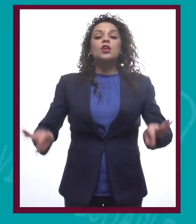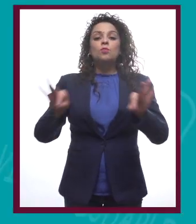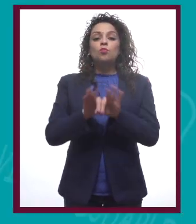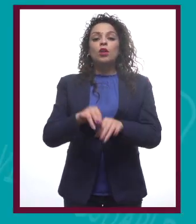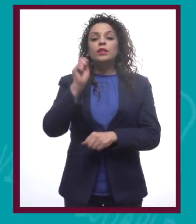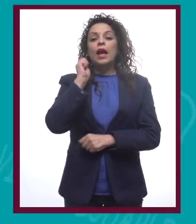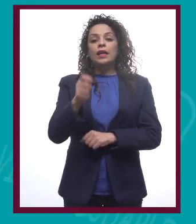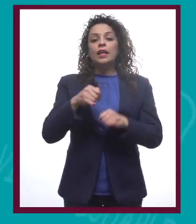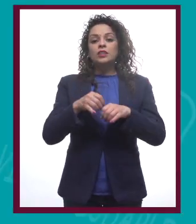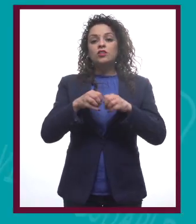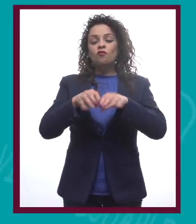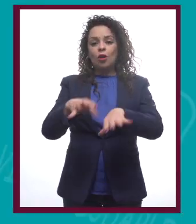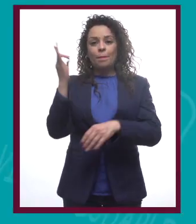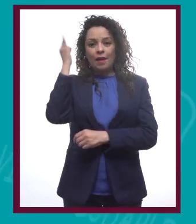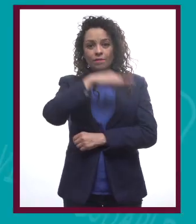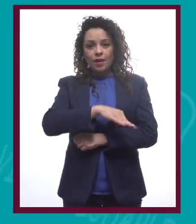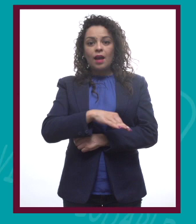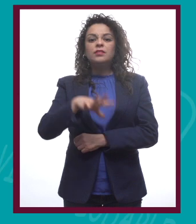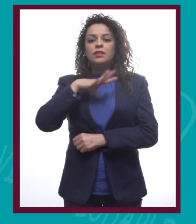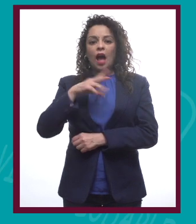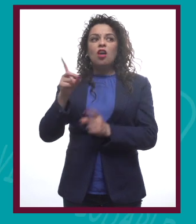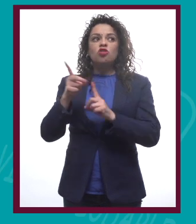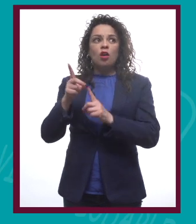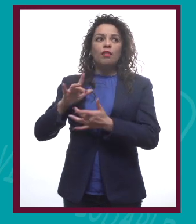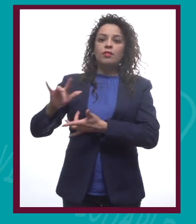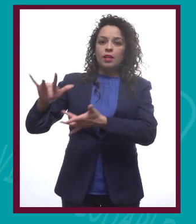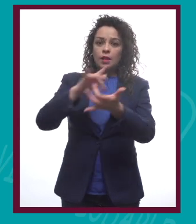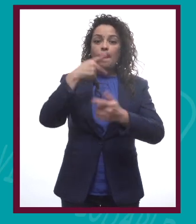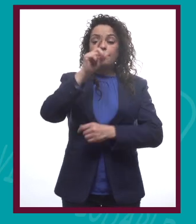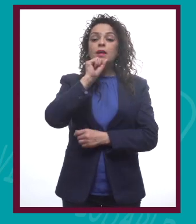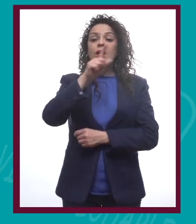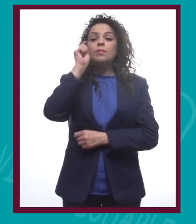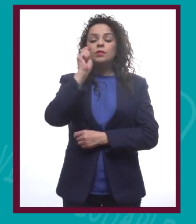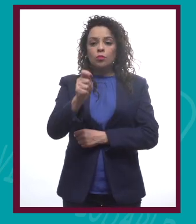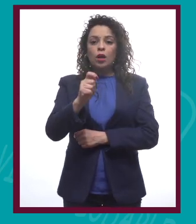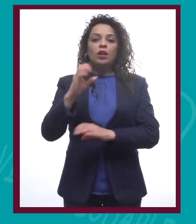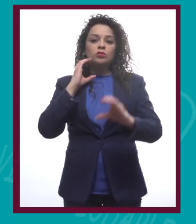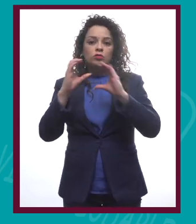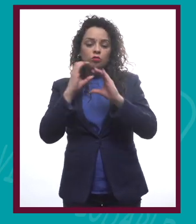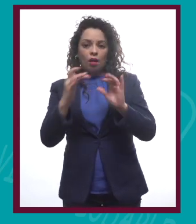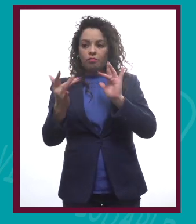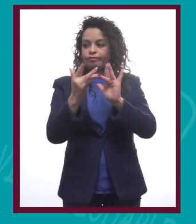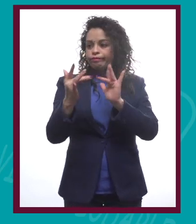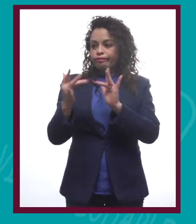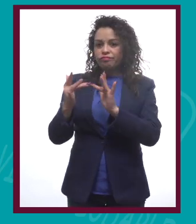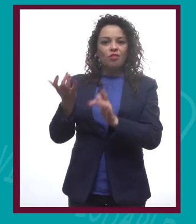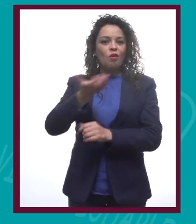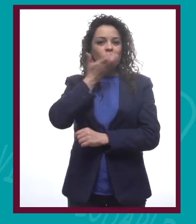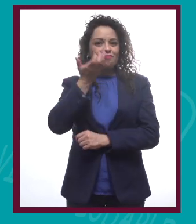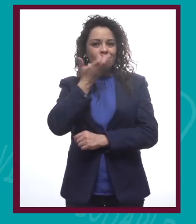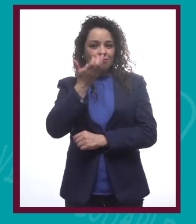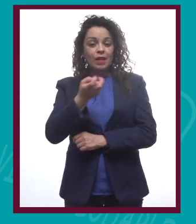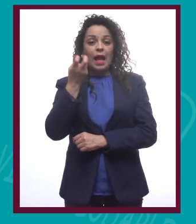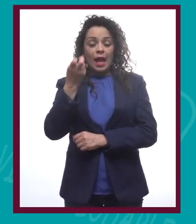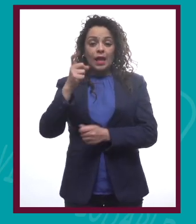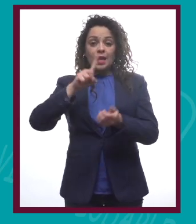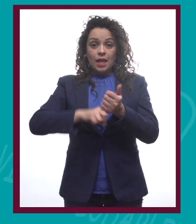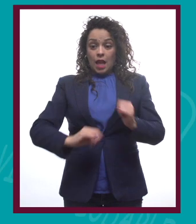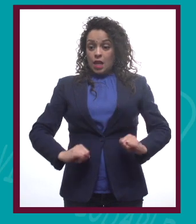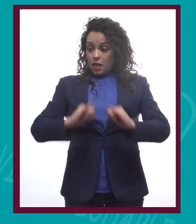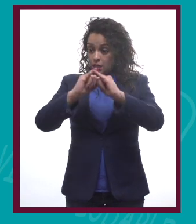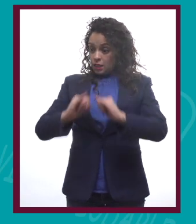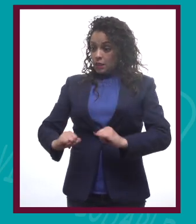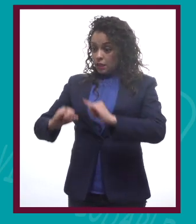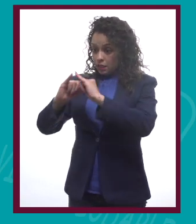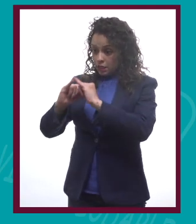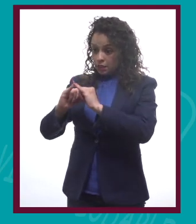Un papel muy importante en la infodemia lo juegan las redes sociales, pero también los medios tradicionales de comunicación. Y con estos, los